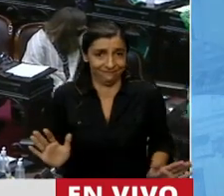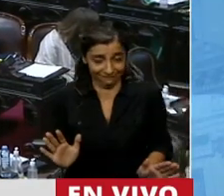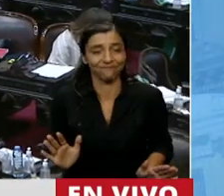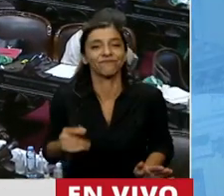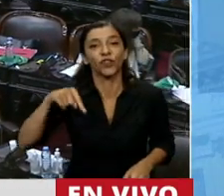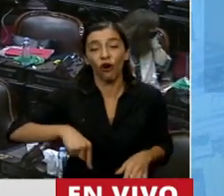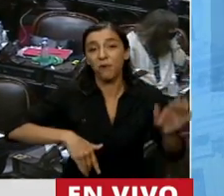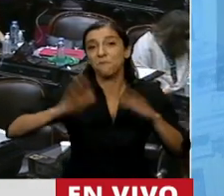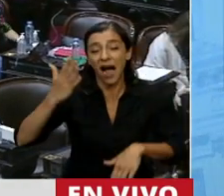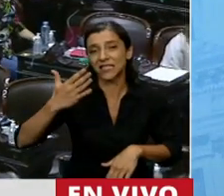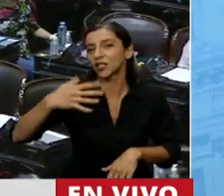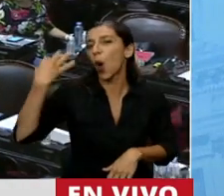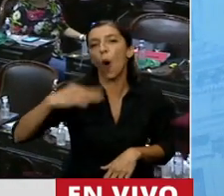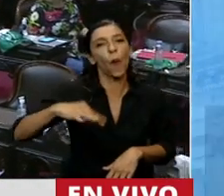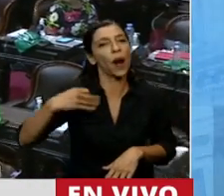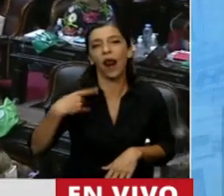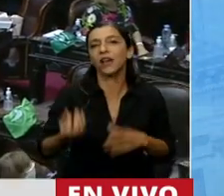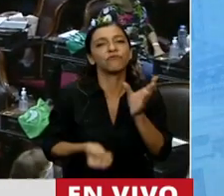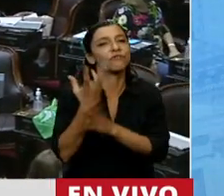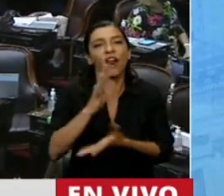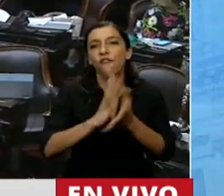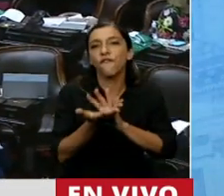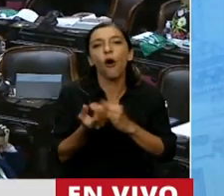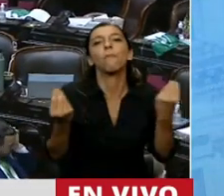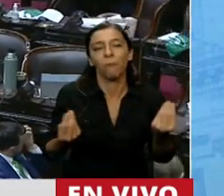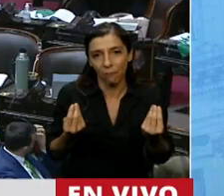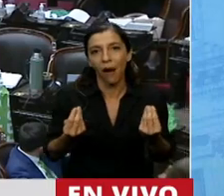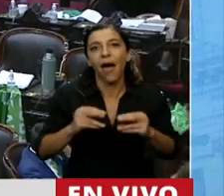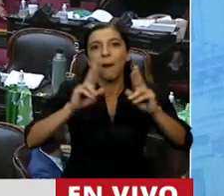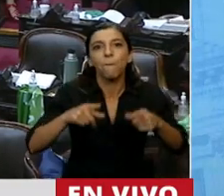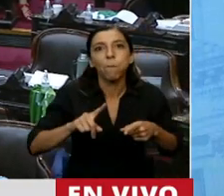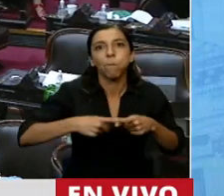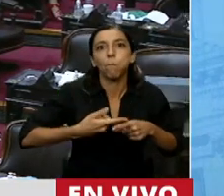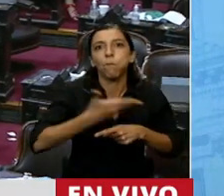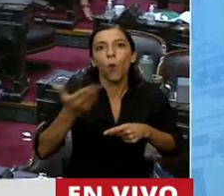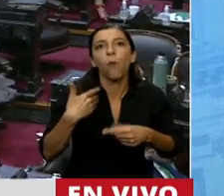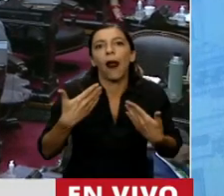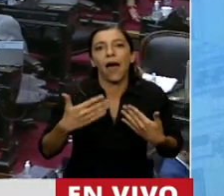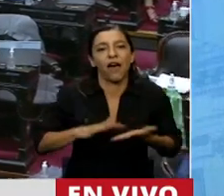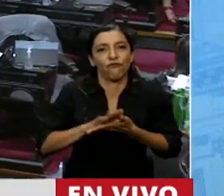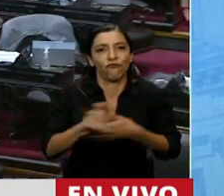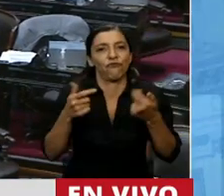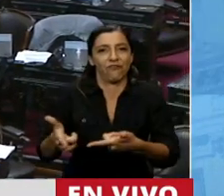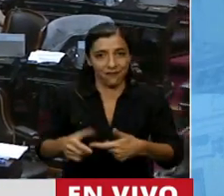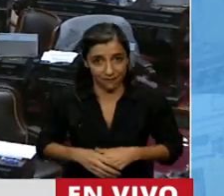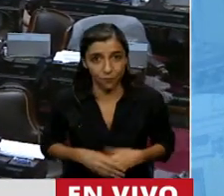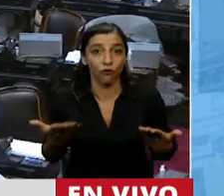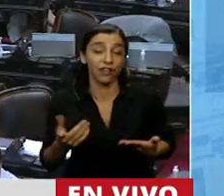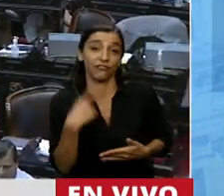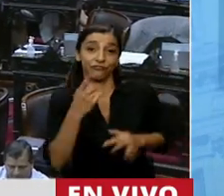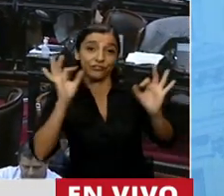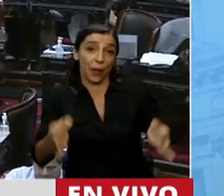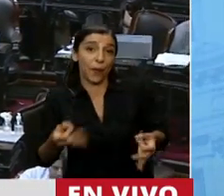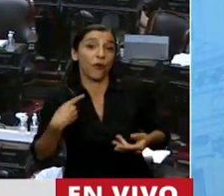la obligación de crear herramientas de política pública, porque el diagnóstico de la realidad sobre la cual tenemos que